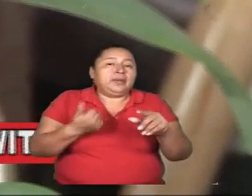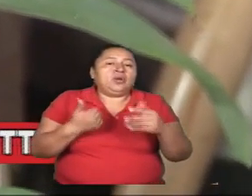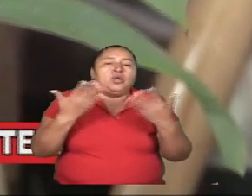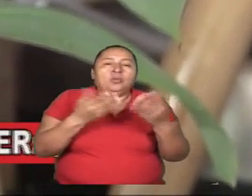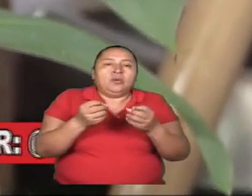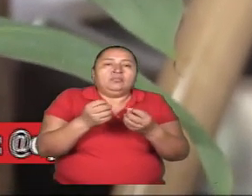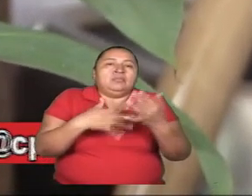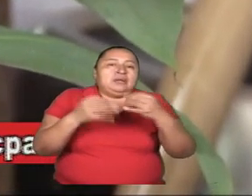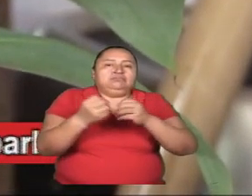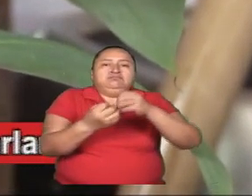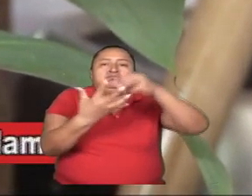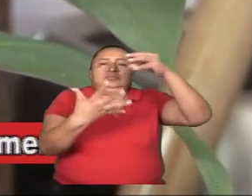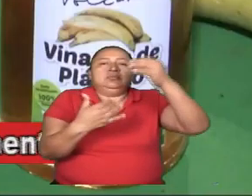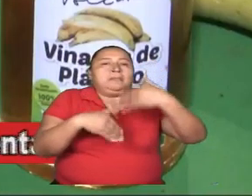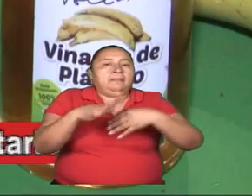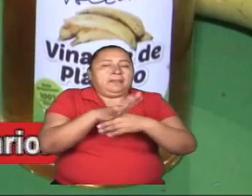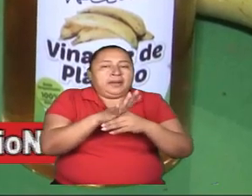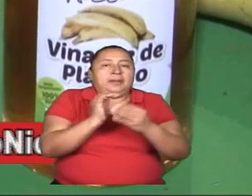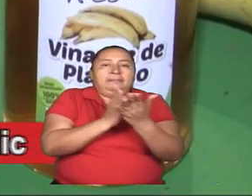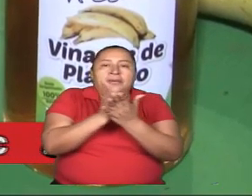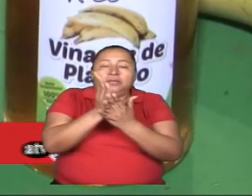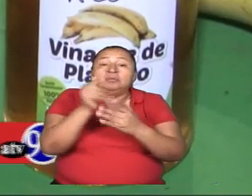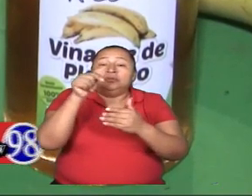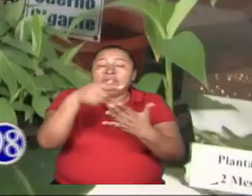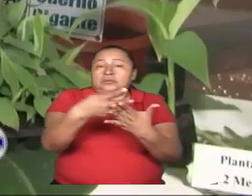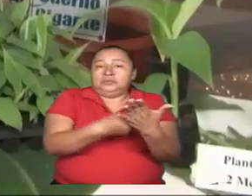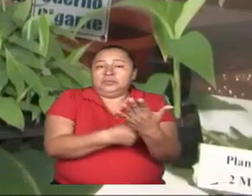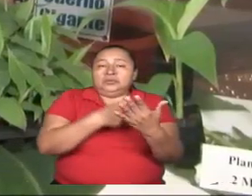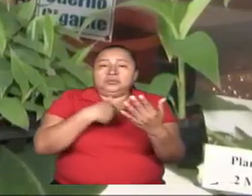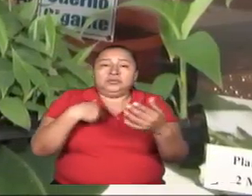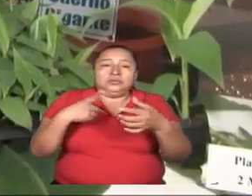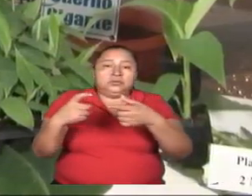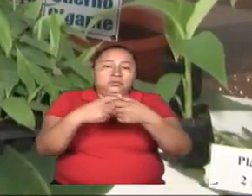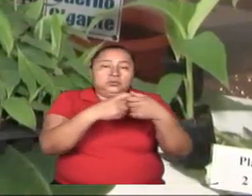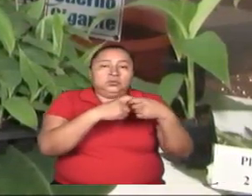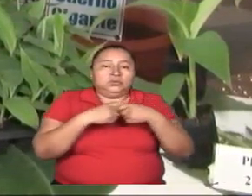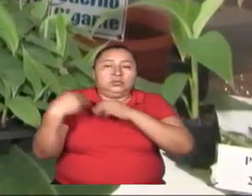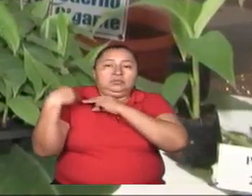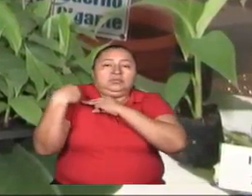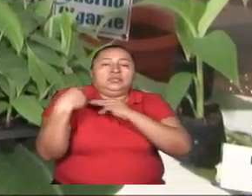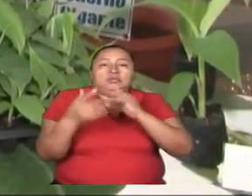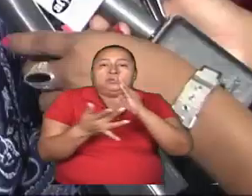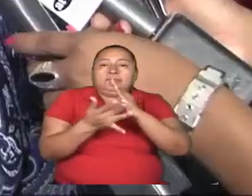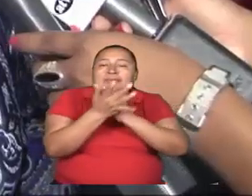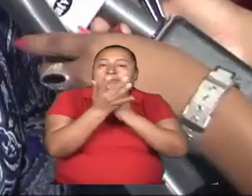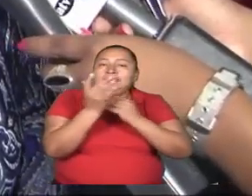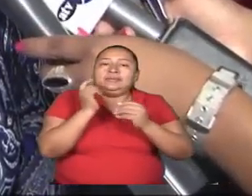rendimientos productivos del plátano, proyecto que ejecuta en coordinación con la misión técnica de Taiwán.